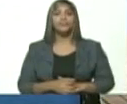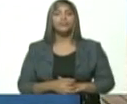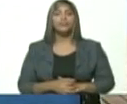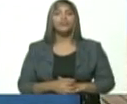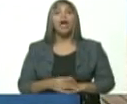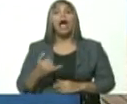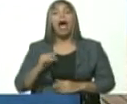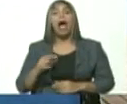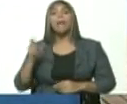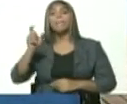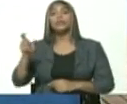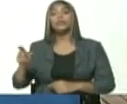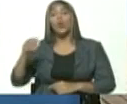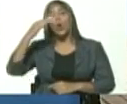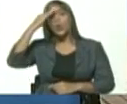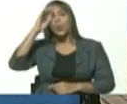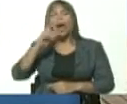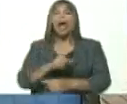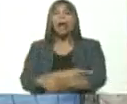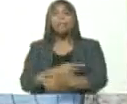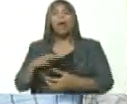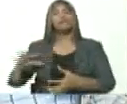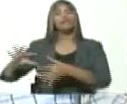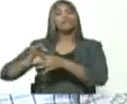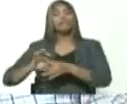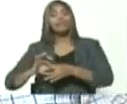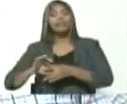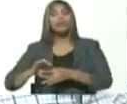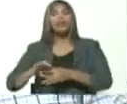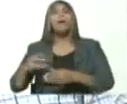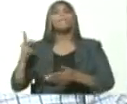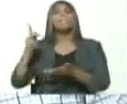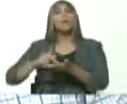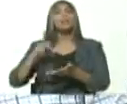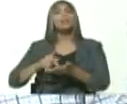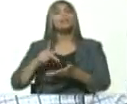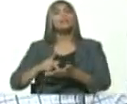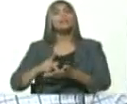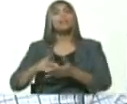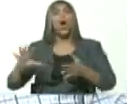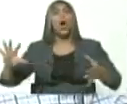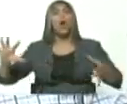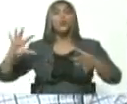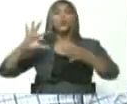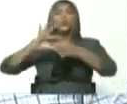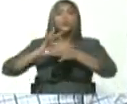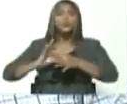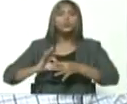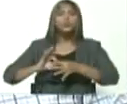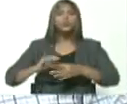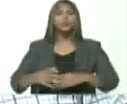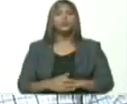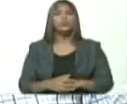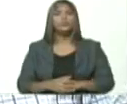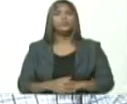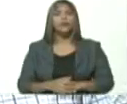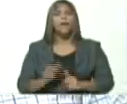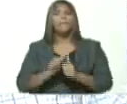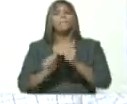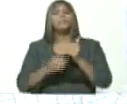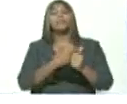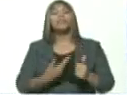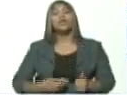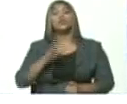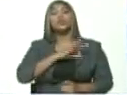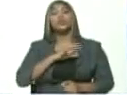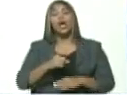hermanos cubanos que participan de manera articulada en Granada con la vicepresidencia social